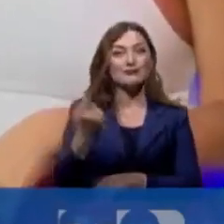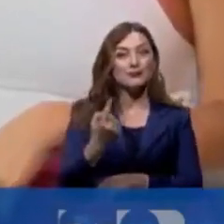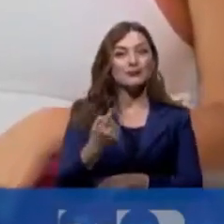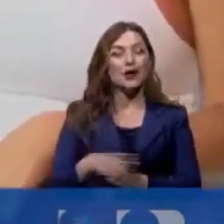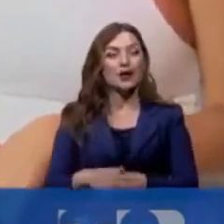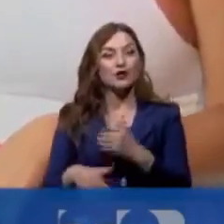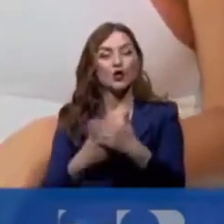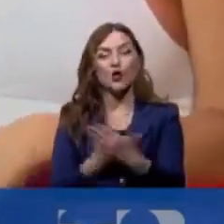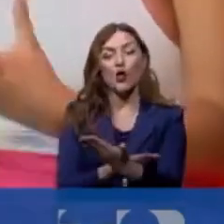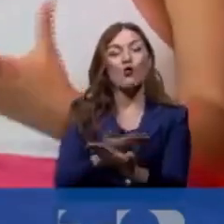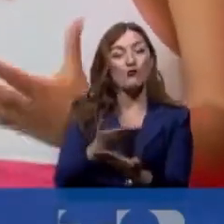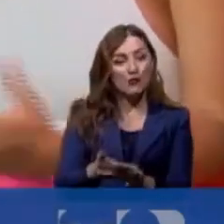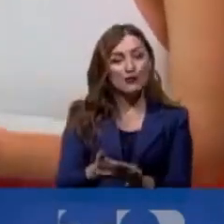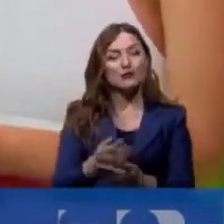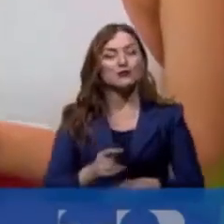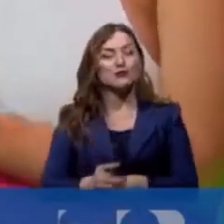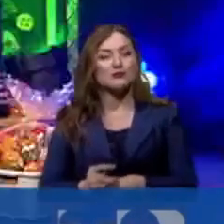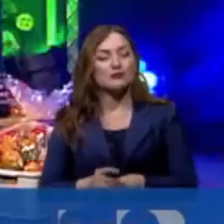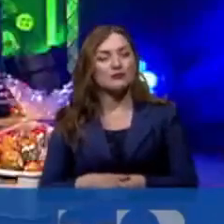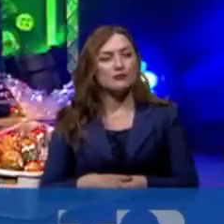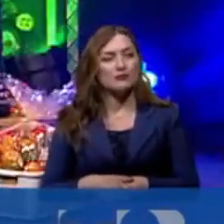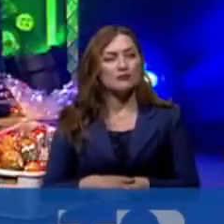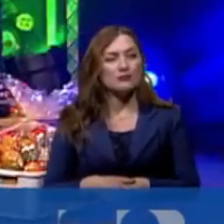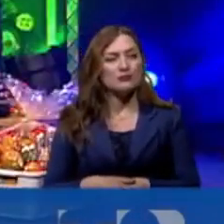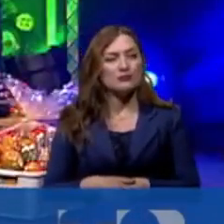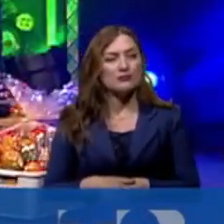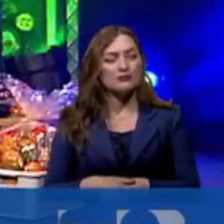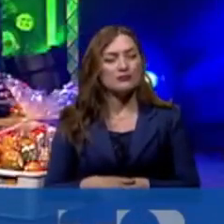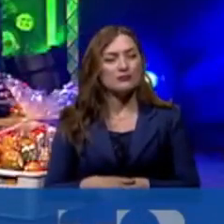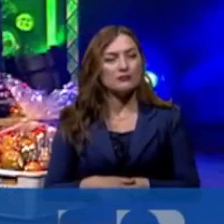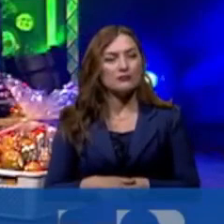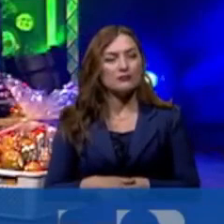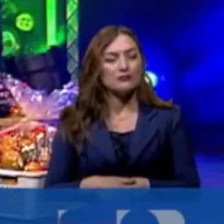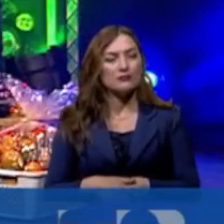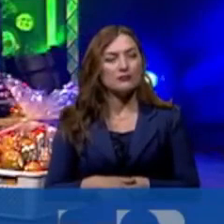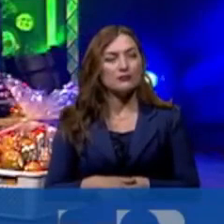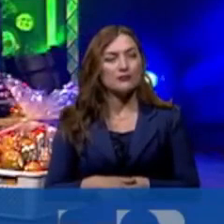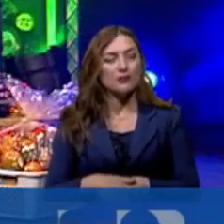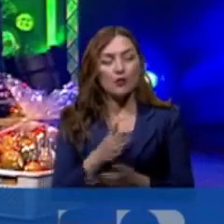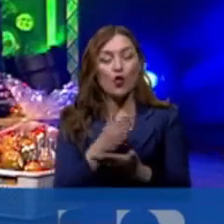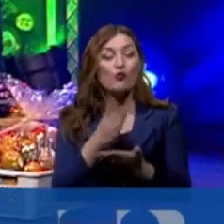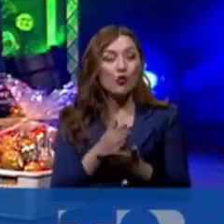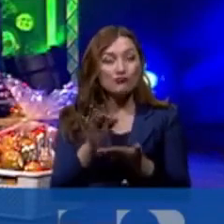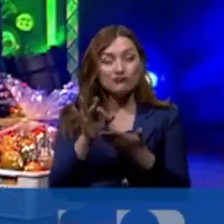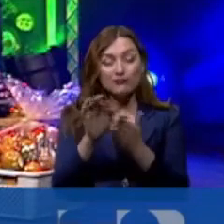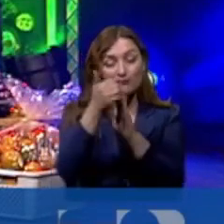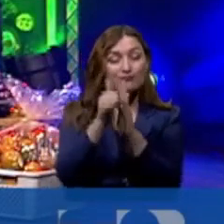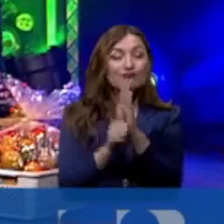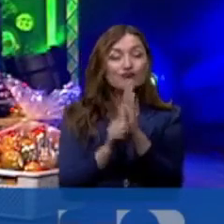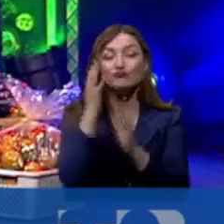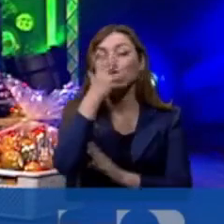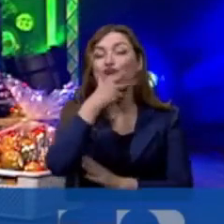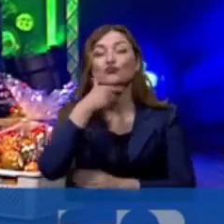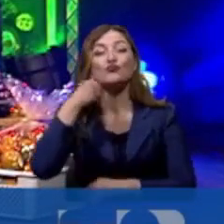todo lo que ofrece mi ciudad. Cuéntenos, ¿pero qué tenemos? Tenemos la recuperación de la gastronomía de nuestro cantón, tenemos artesanías